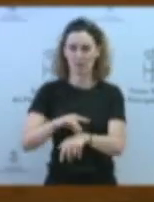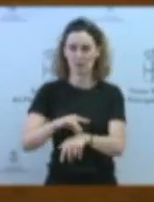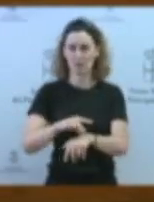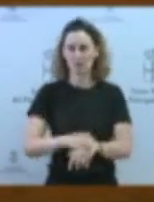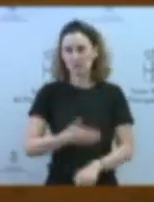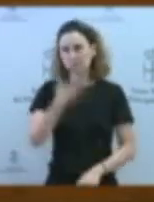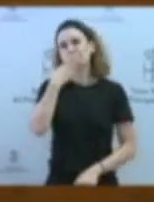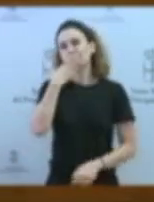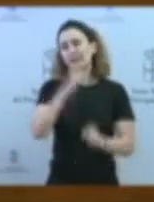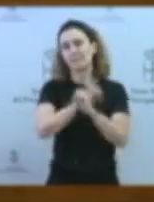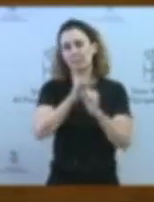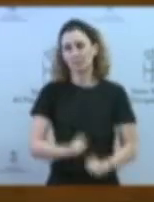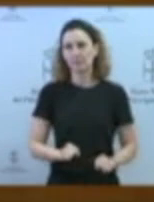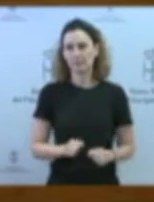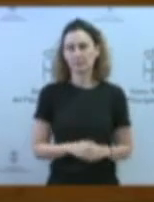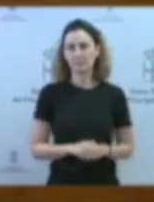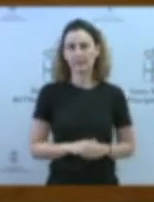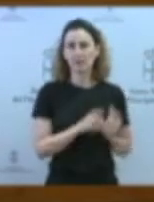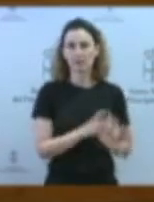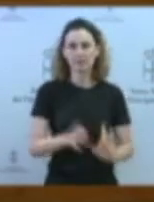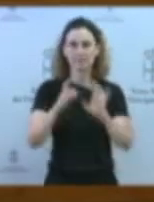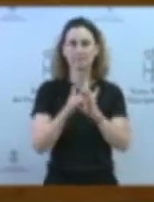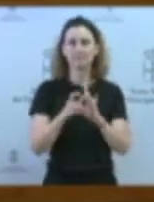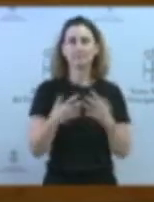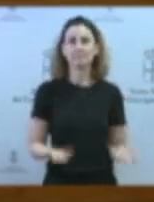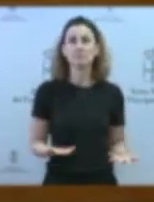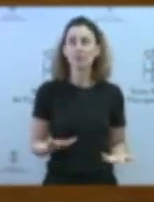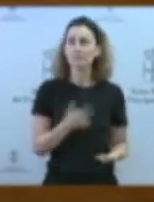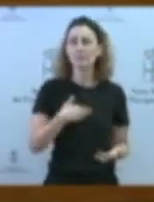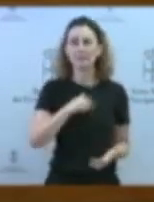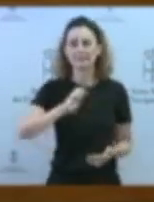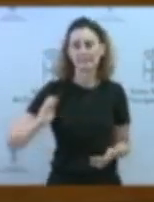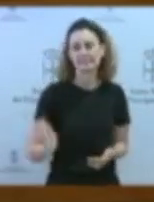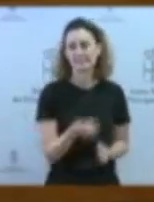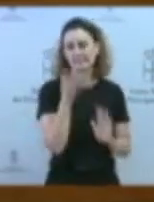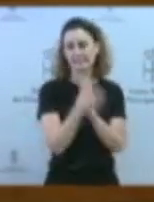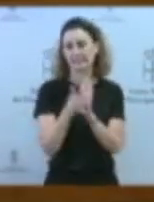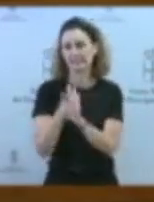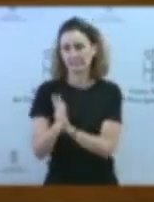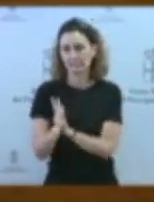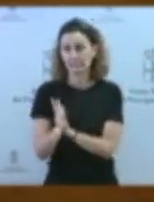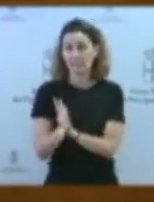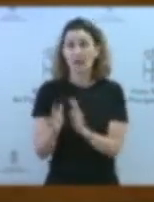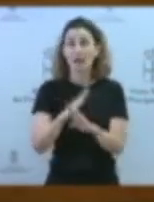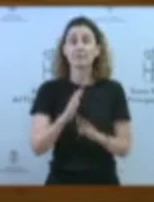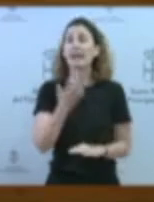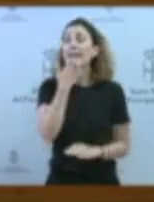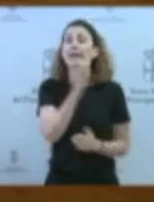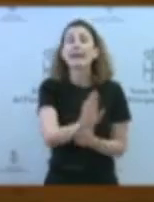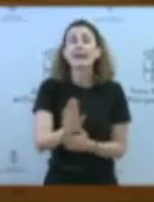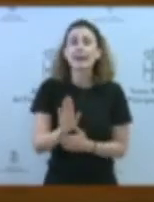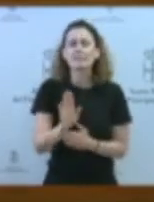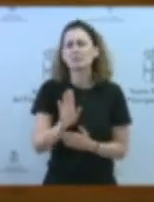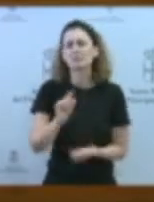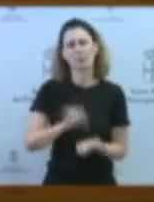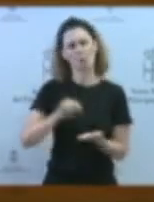de haber relatado todas estas funciones, que esto al final, y pongo ejemplos muy rápidamente, muy básicos, pero hay muchísimos más ejemplos.